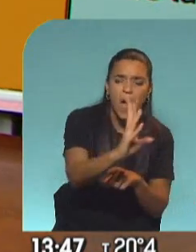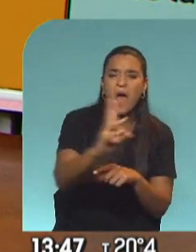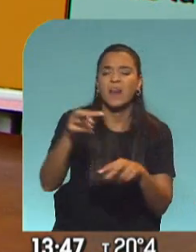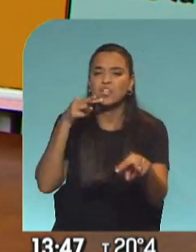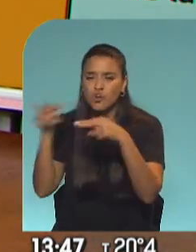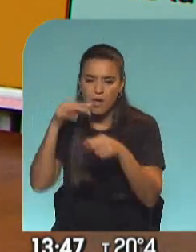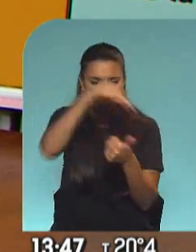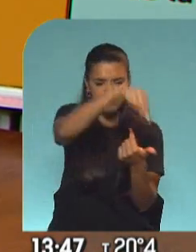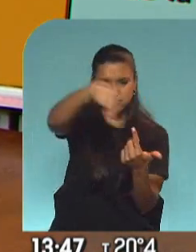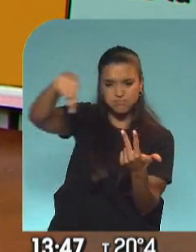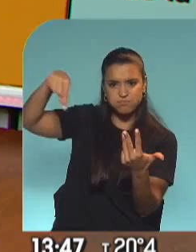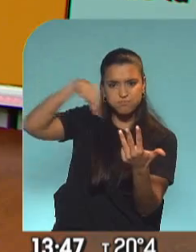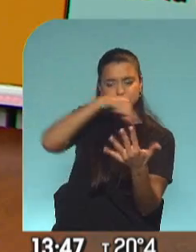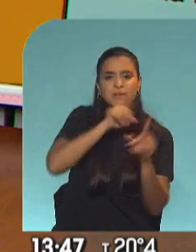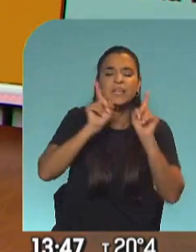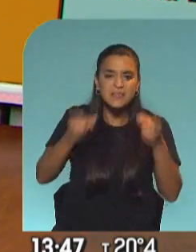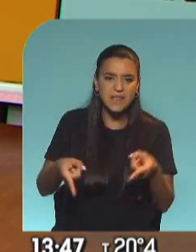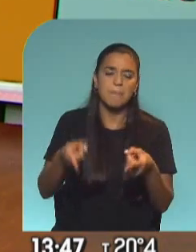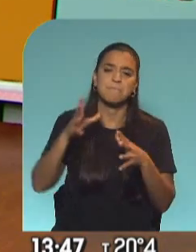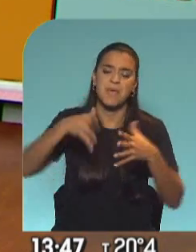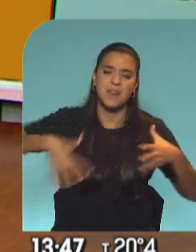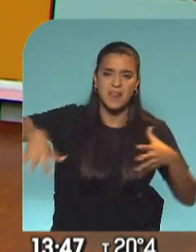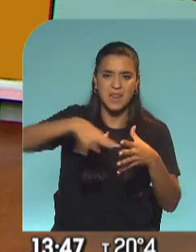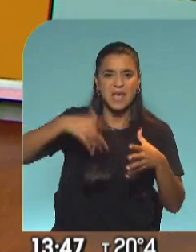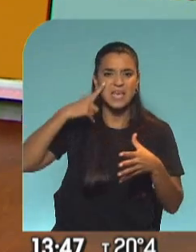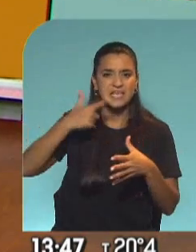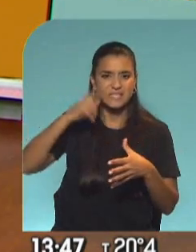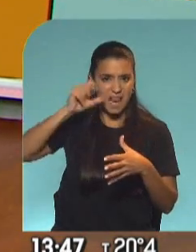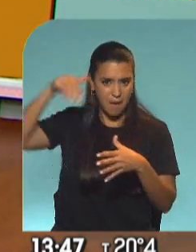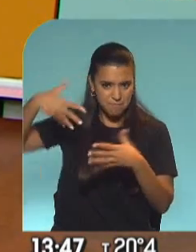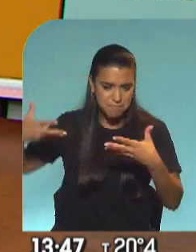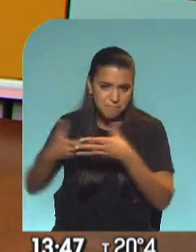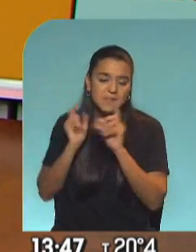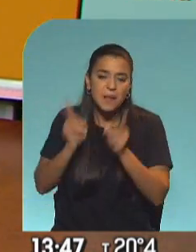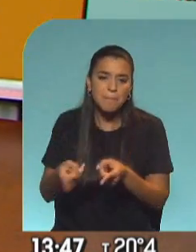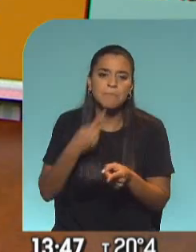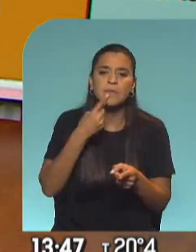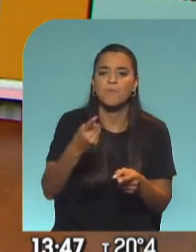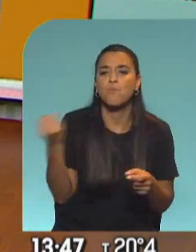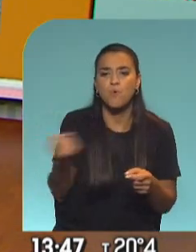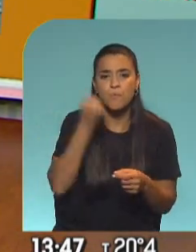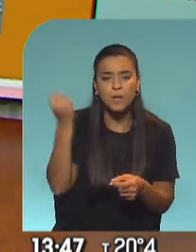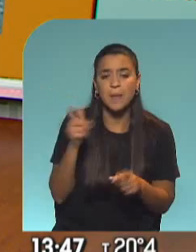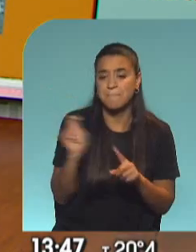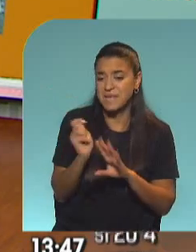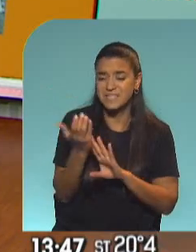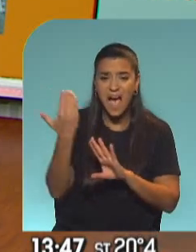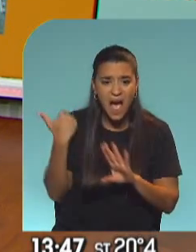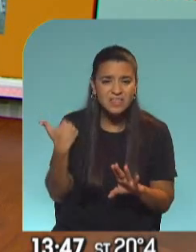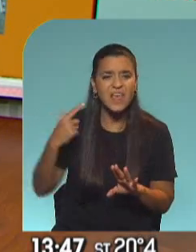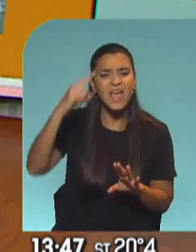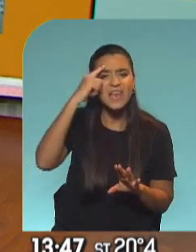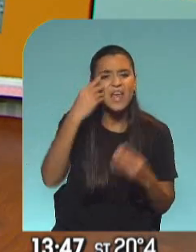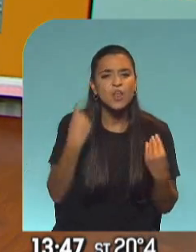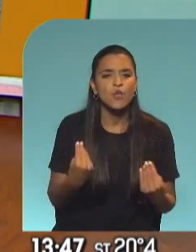distintos lugares, reivindicados también por el Estado Islámico. Y en este caso, también el caso emblemático, unos meses antes, que fue en enero,